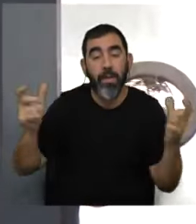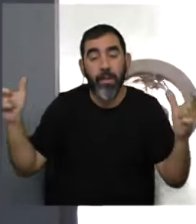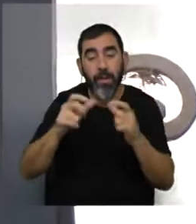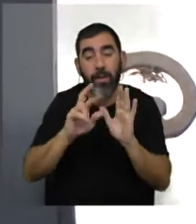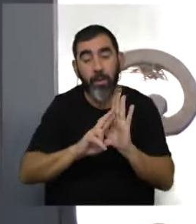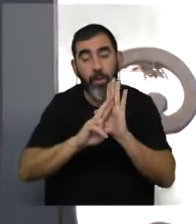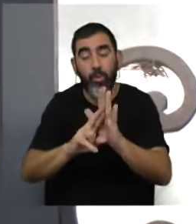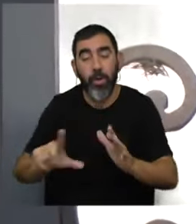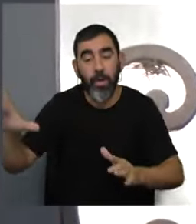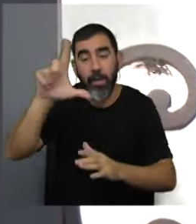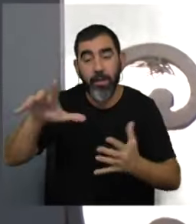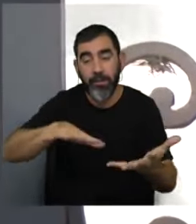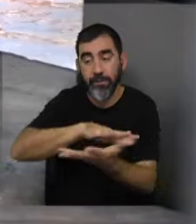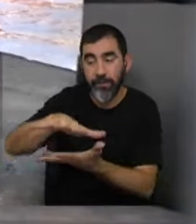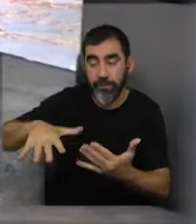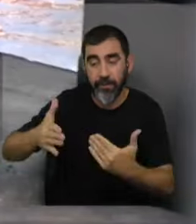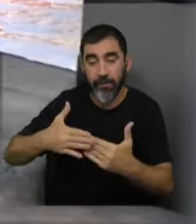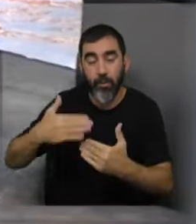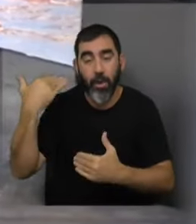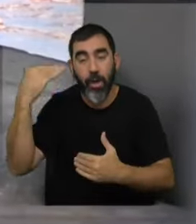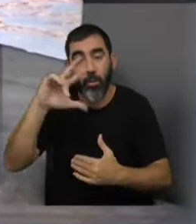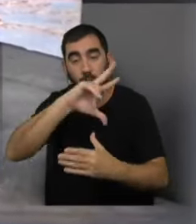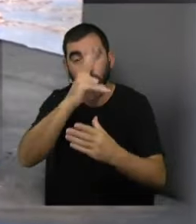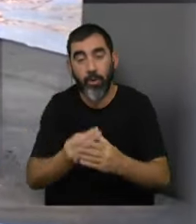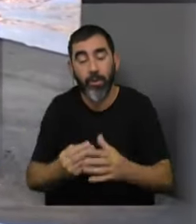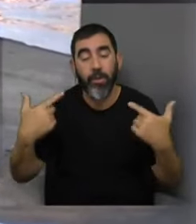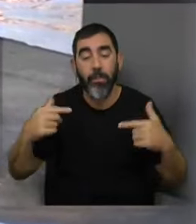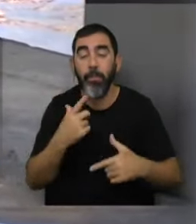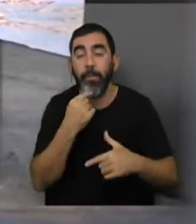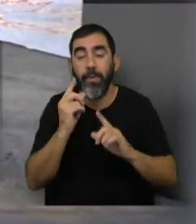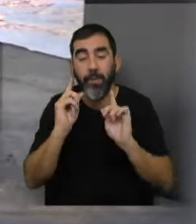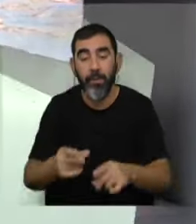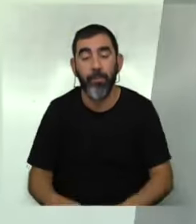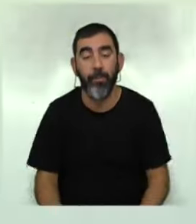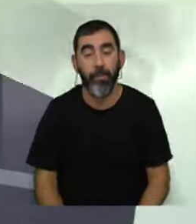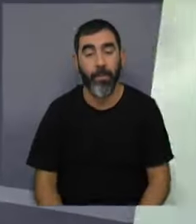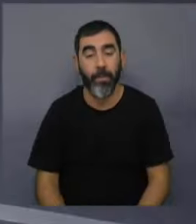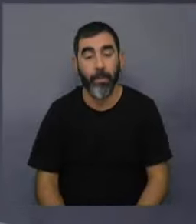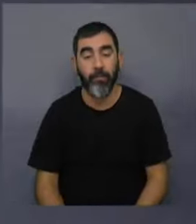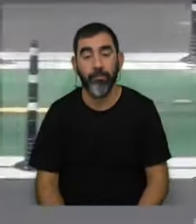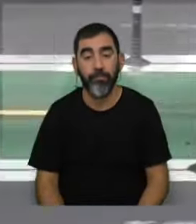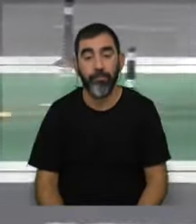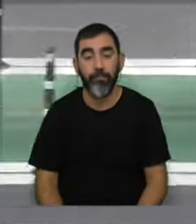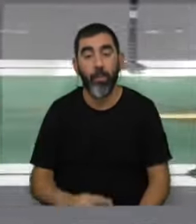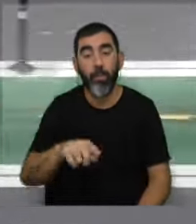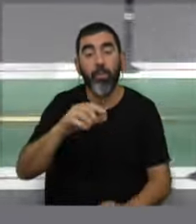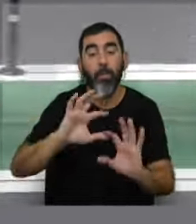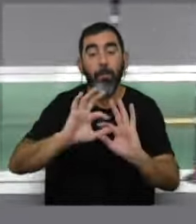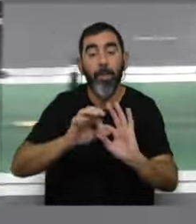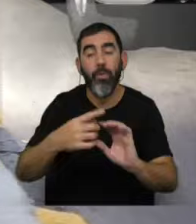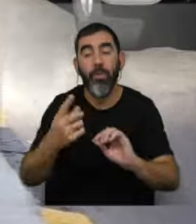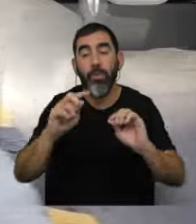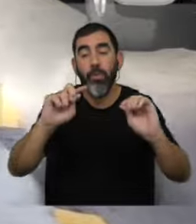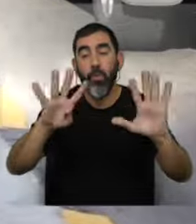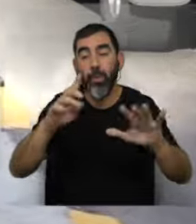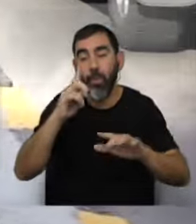representantes de los liceos de la zona con autoridades del codicen y del Ministerio del interior el próximo miércoles 19 de